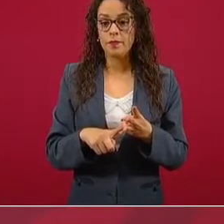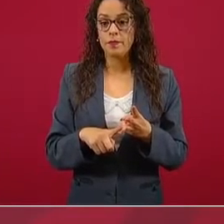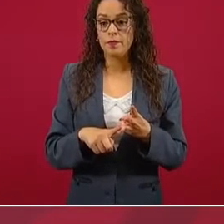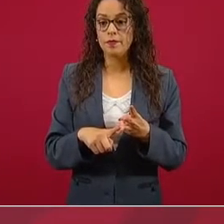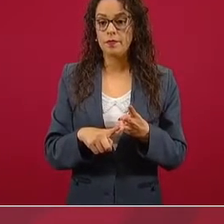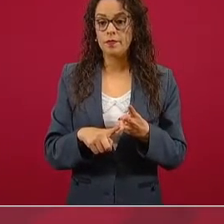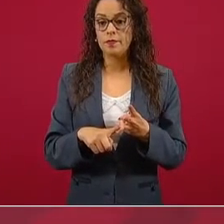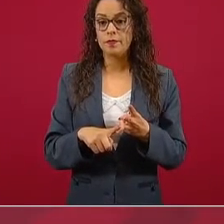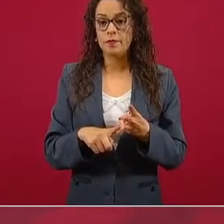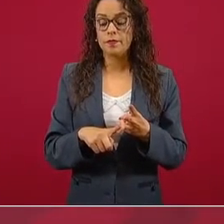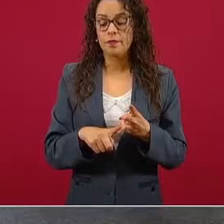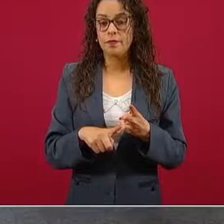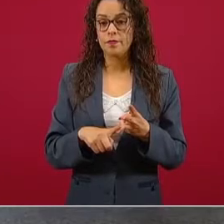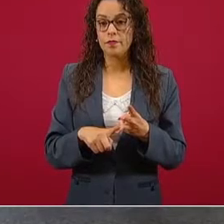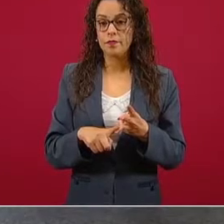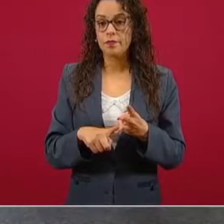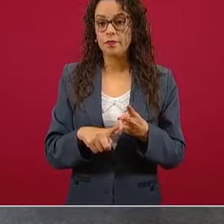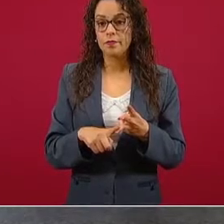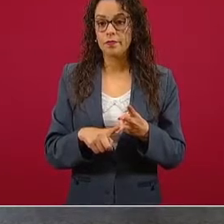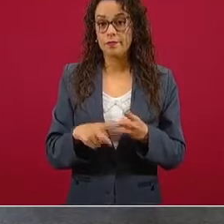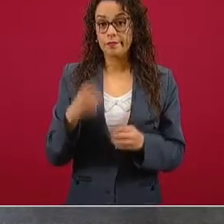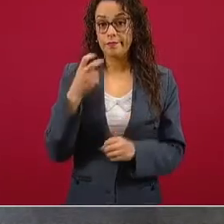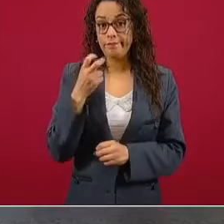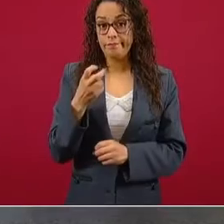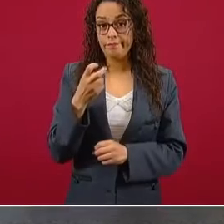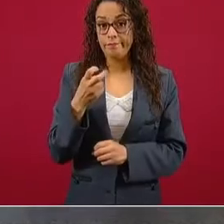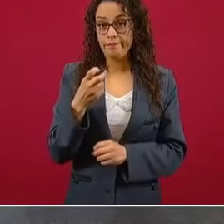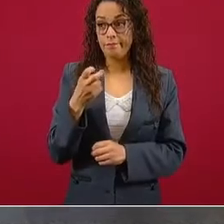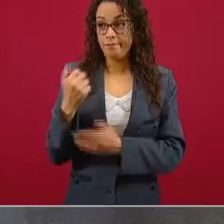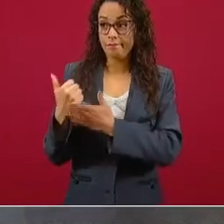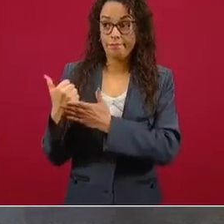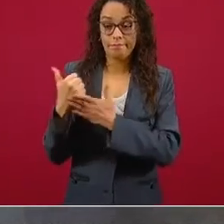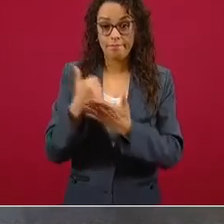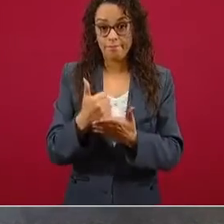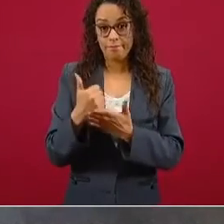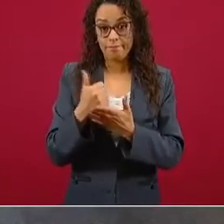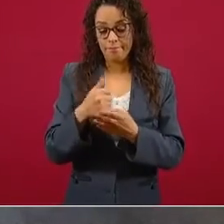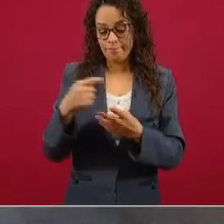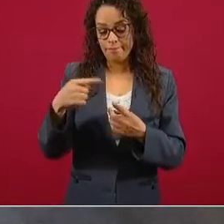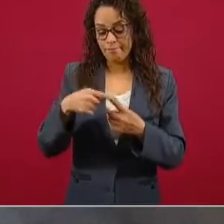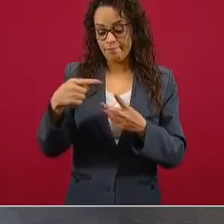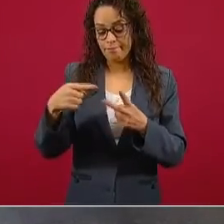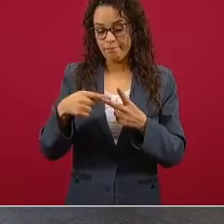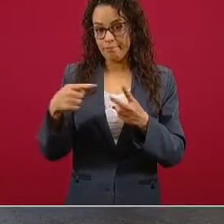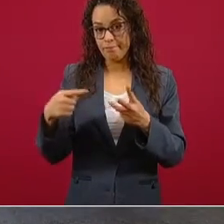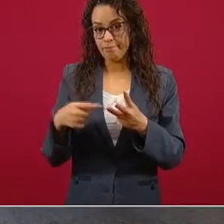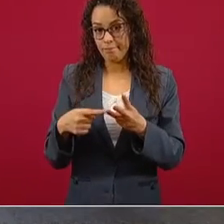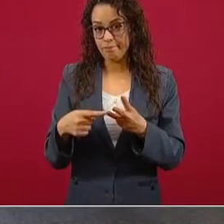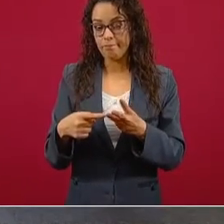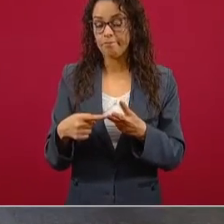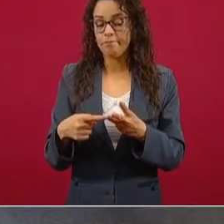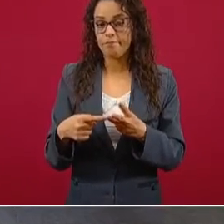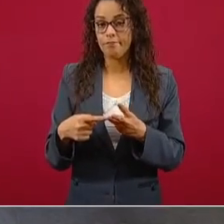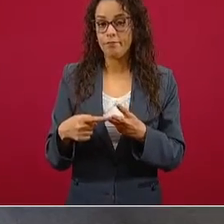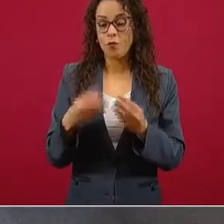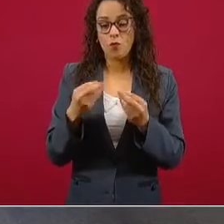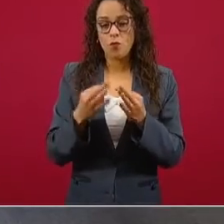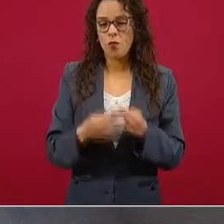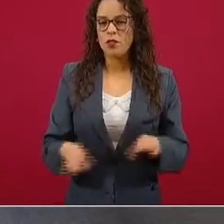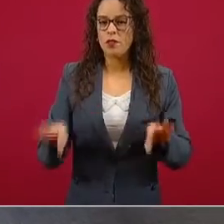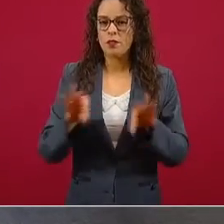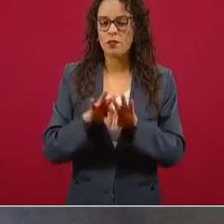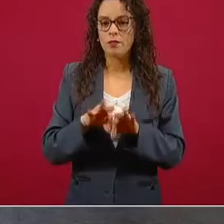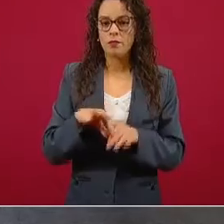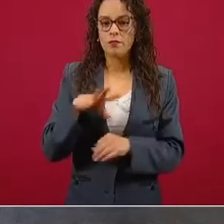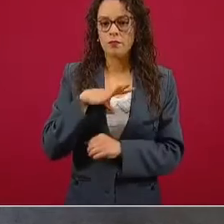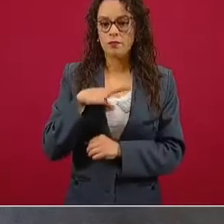Fue muy importante la contribución de los médicos de